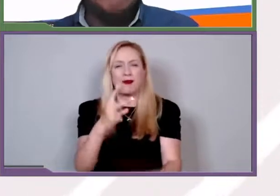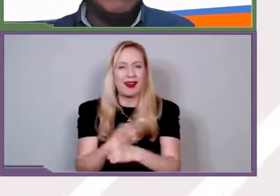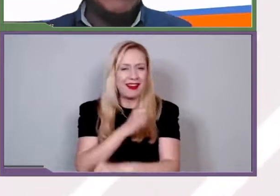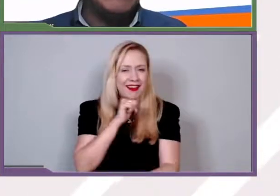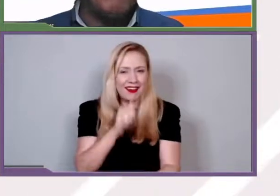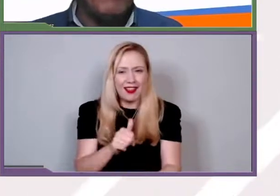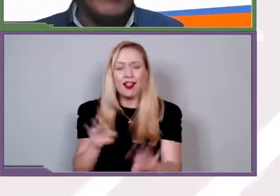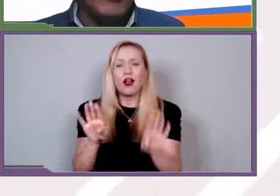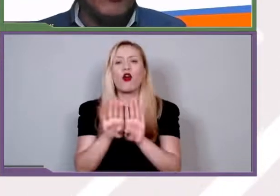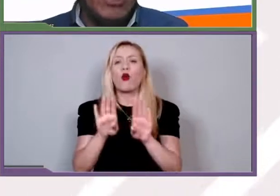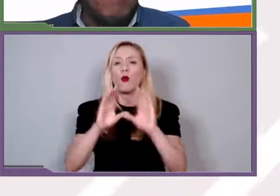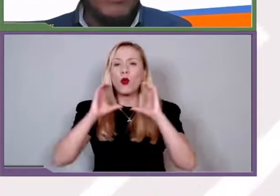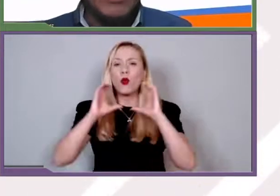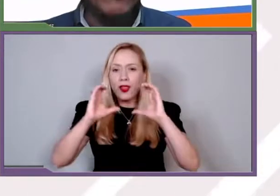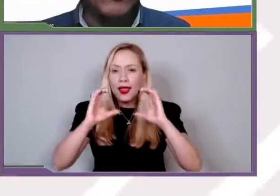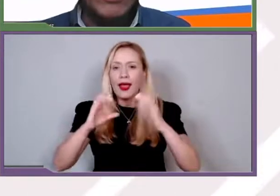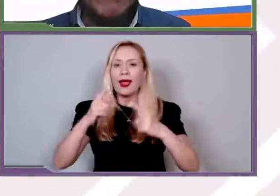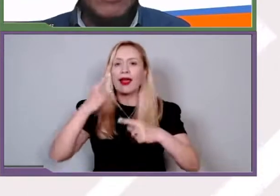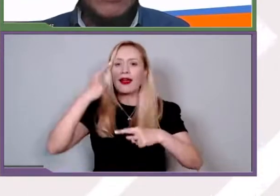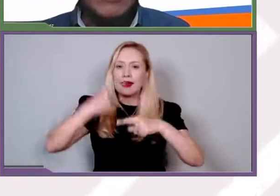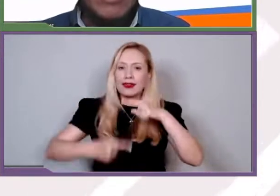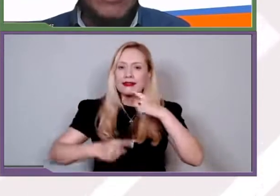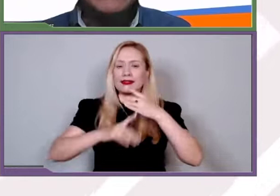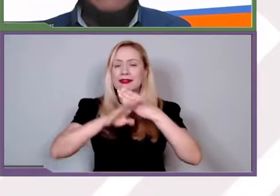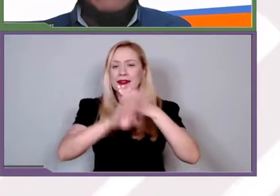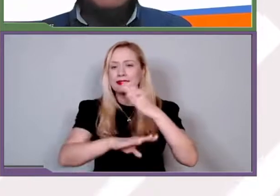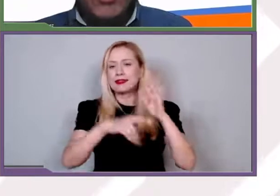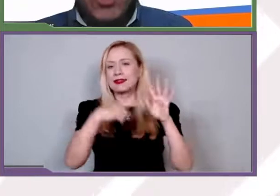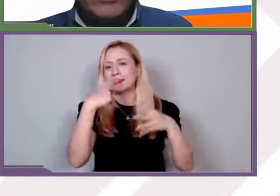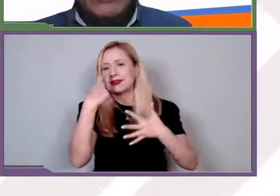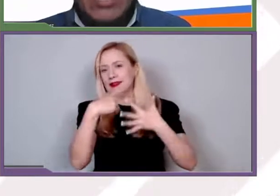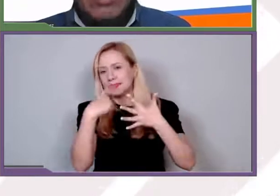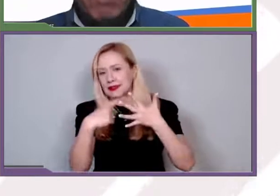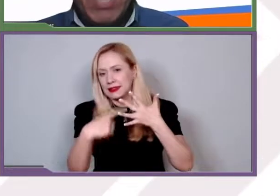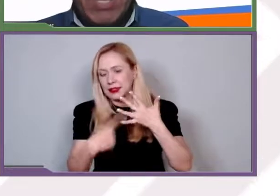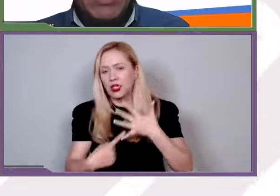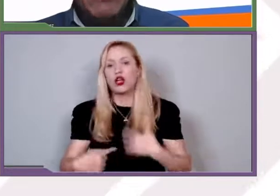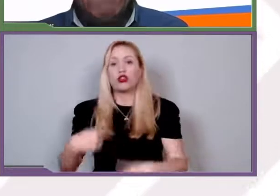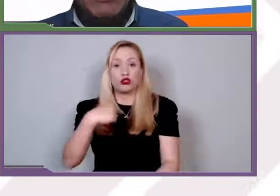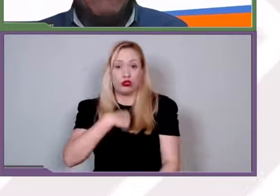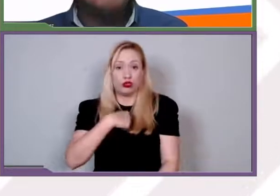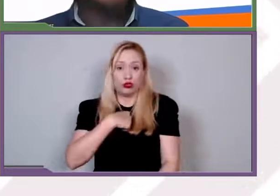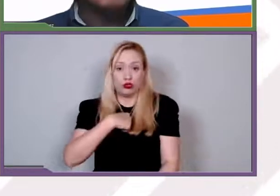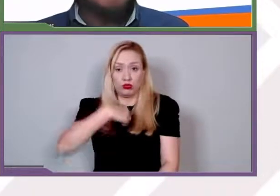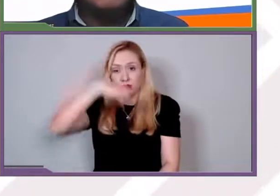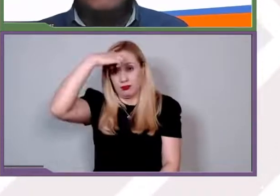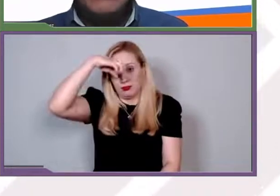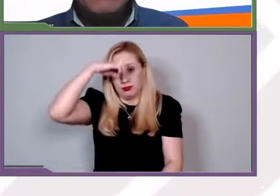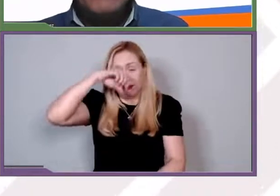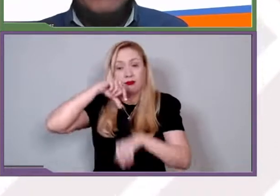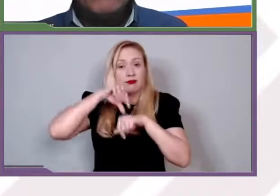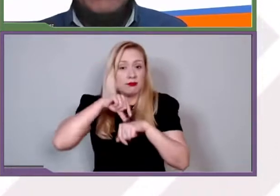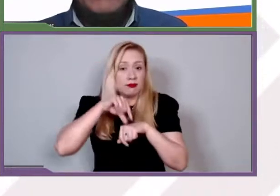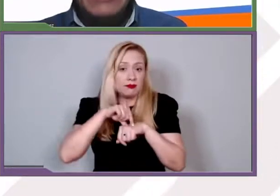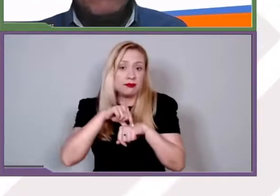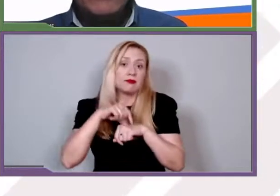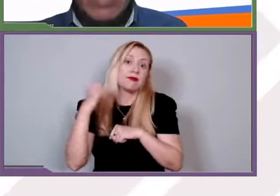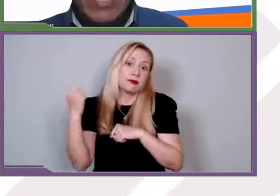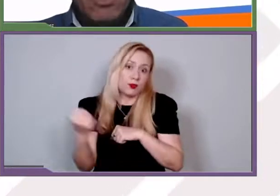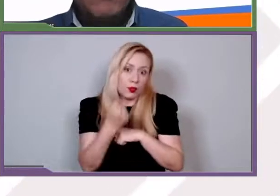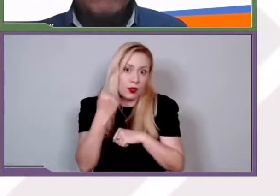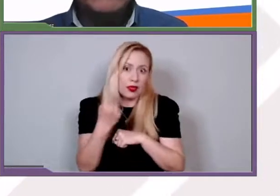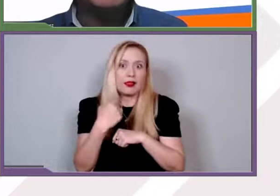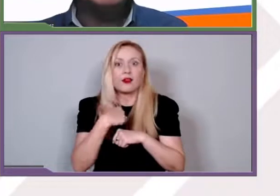que ser las medidas de prevención y de precaución que deberían de tener. Yo desde la experiencia, repito, afortunadamente no vi